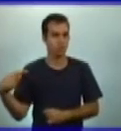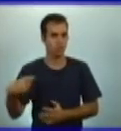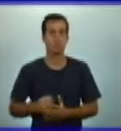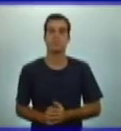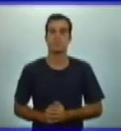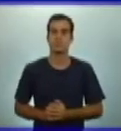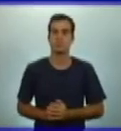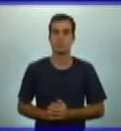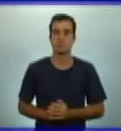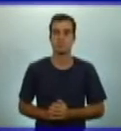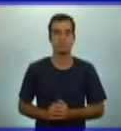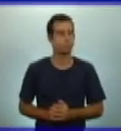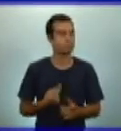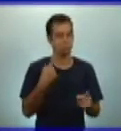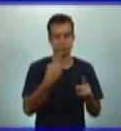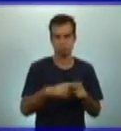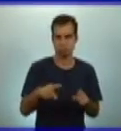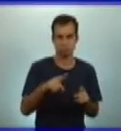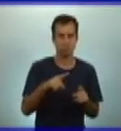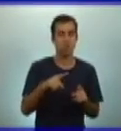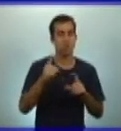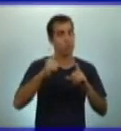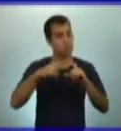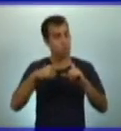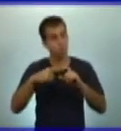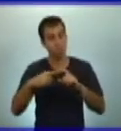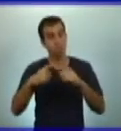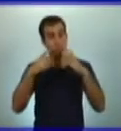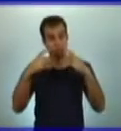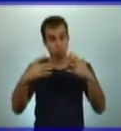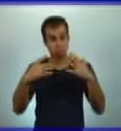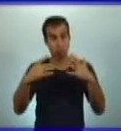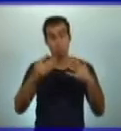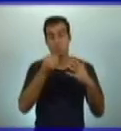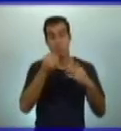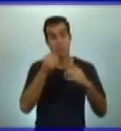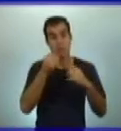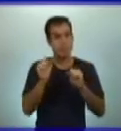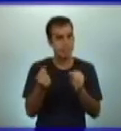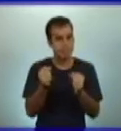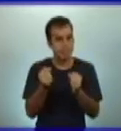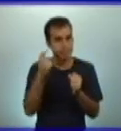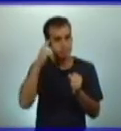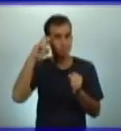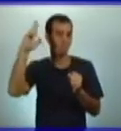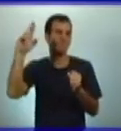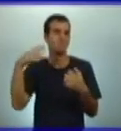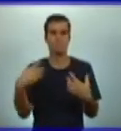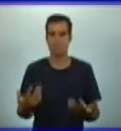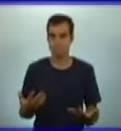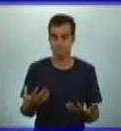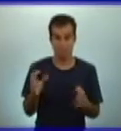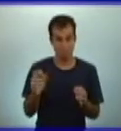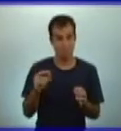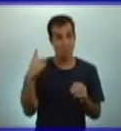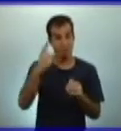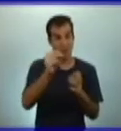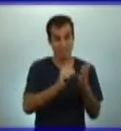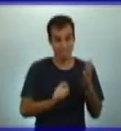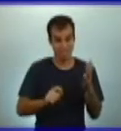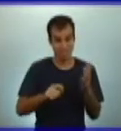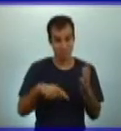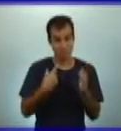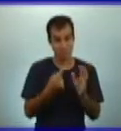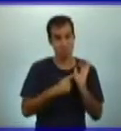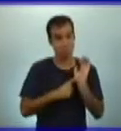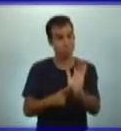Otro contenido importante que debemos dominar para resolver determinados ejercicios que en un ratico les vamos a estar presentando